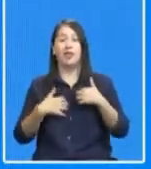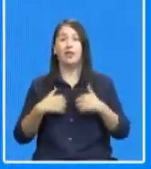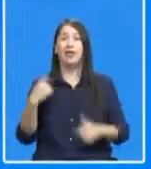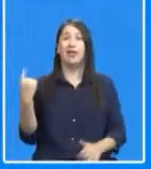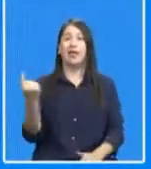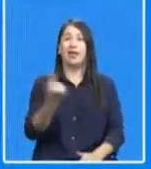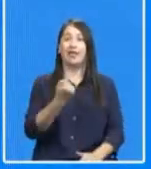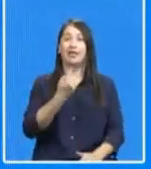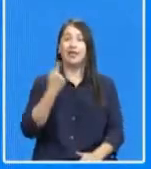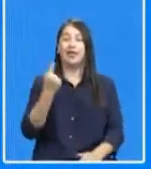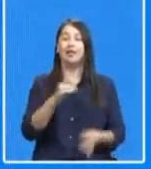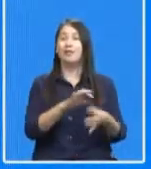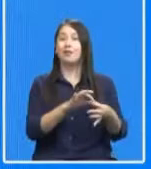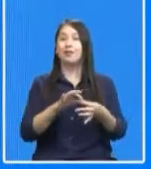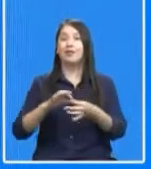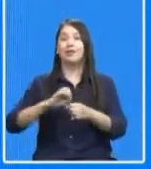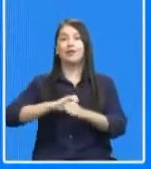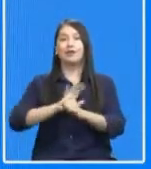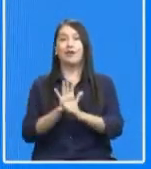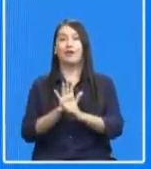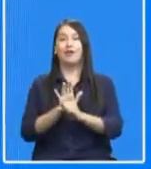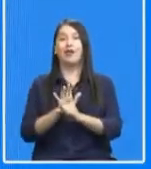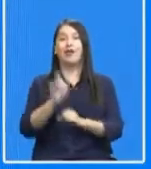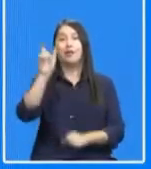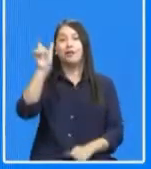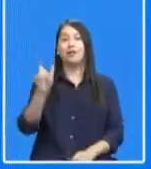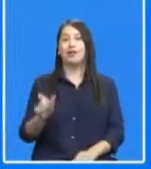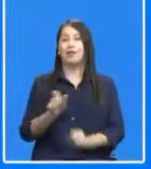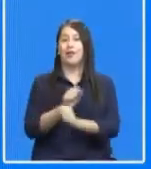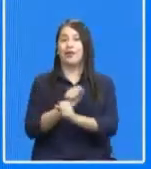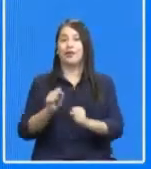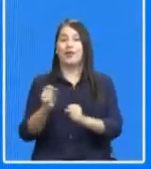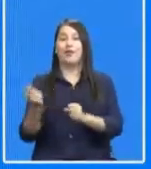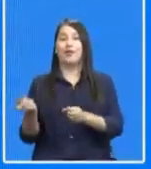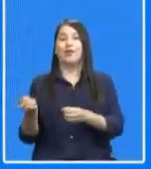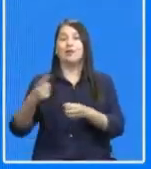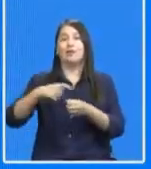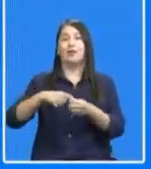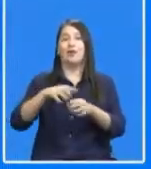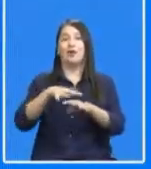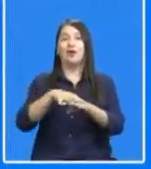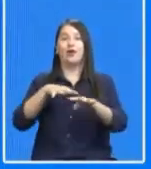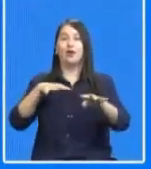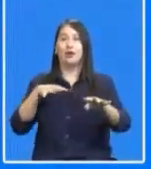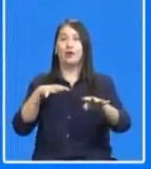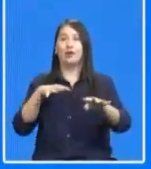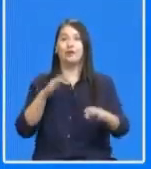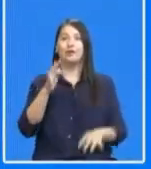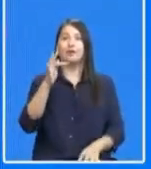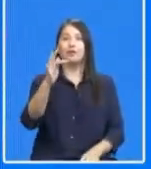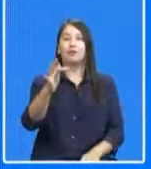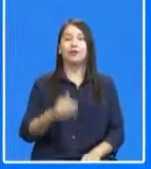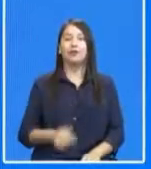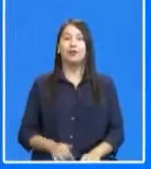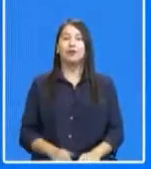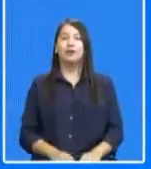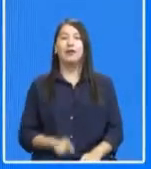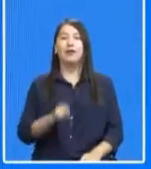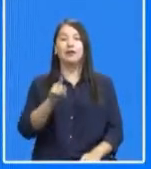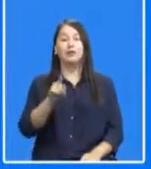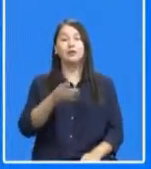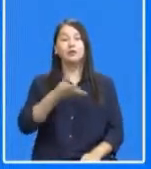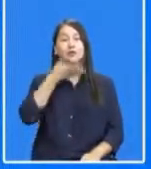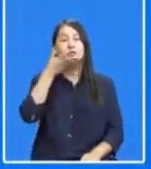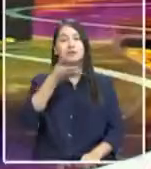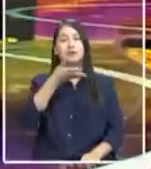relacionadas a COVID, no podrá participar en Congreso Futuro. De esta manera, en vez de su charla, presentaremos